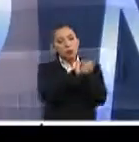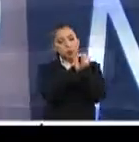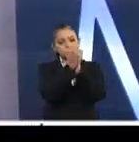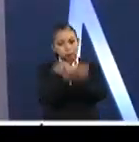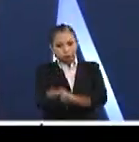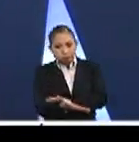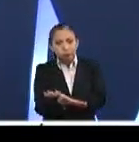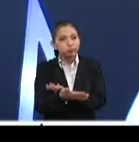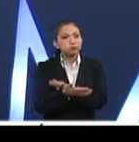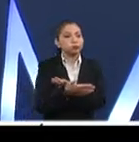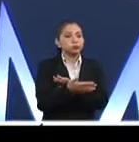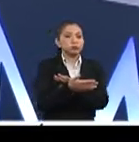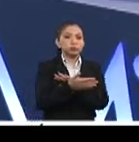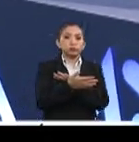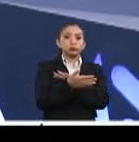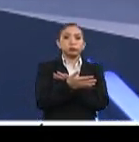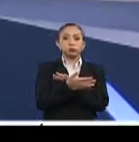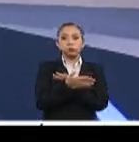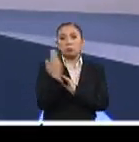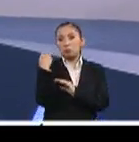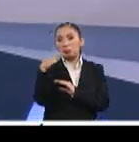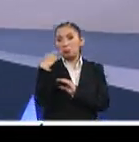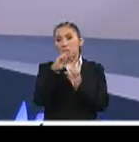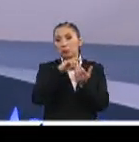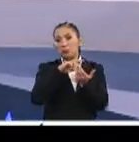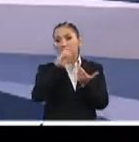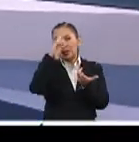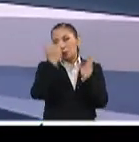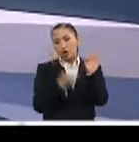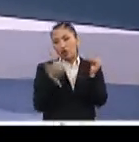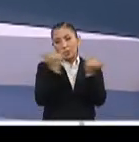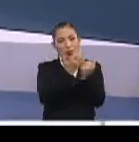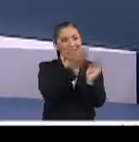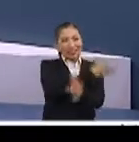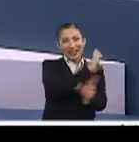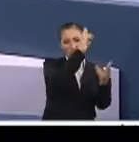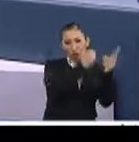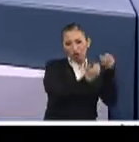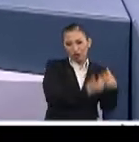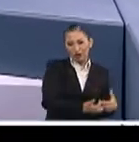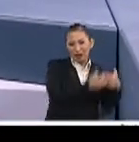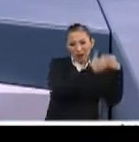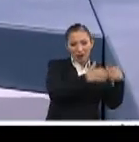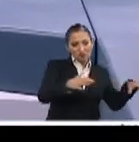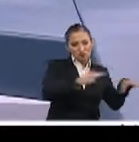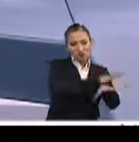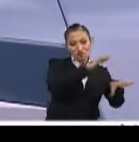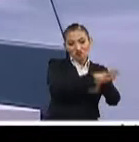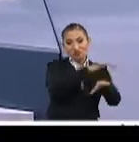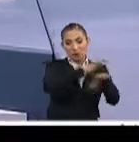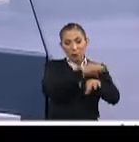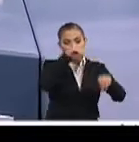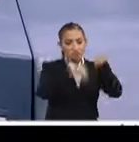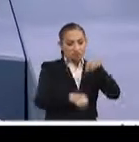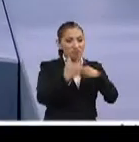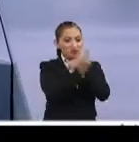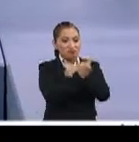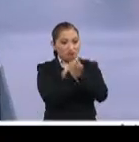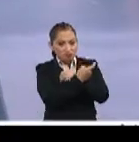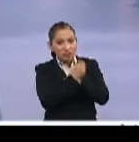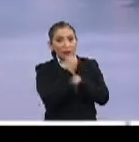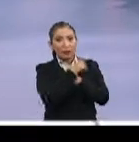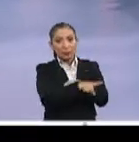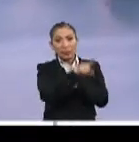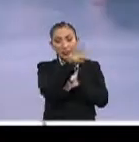evolución que les llamamos revoluciones, así como hubo una revolución industrial que implicaba mecanización, o que